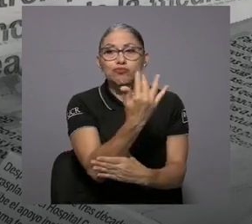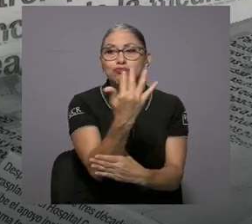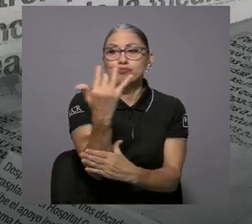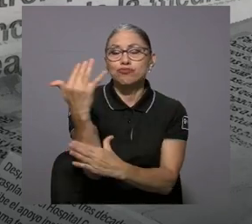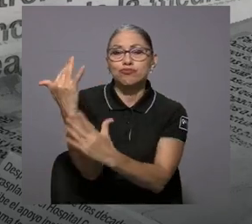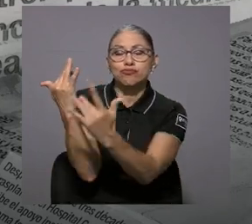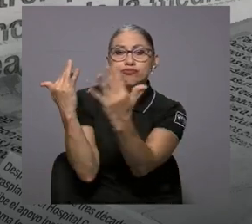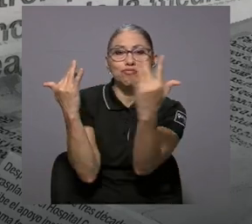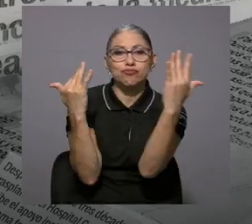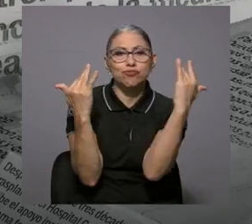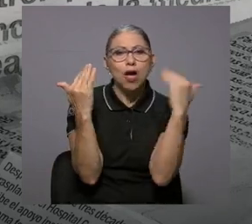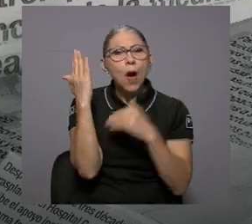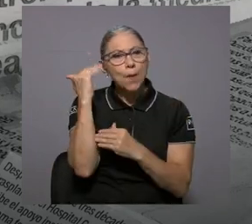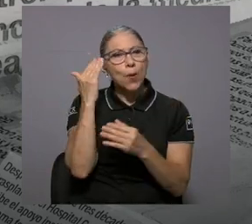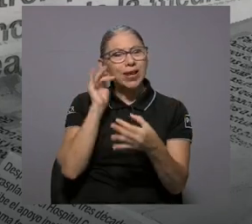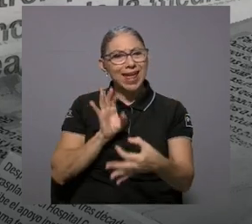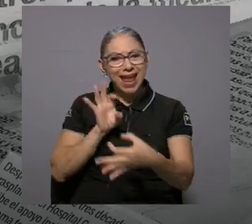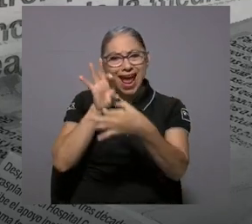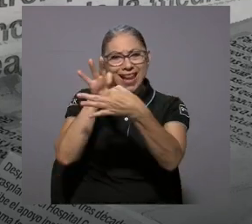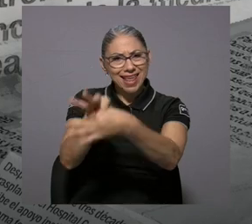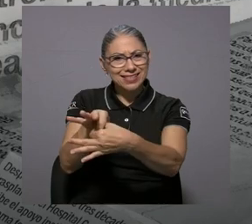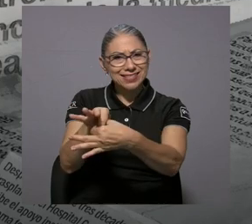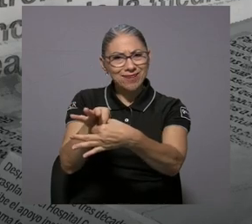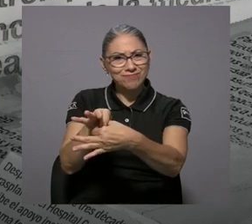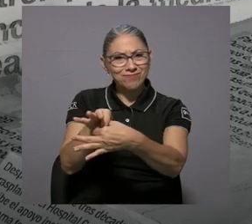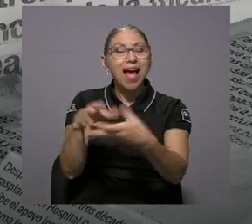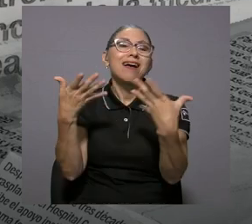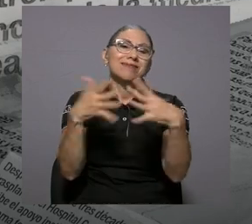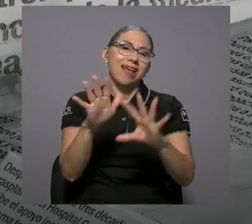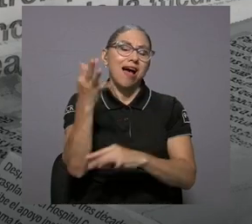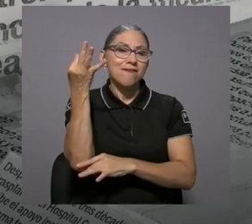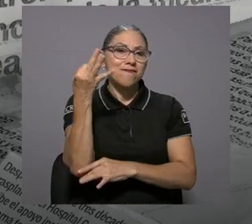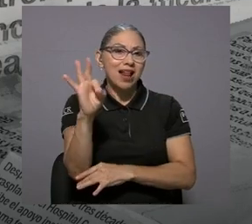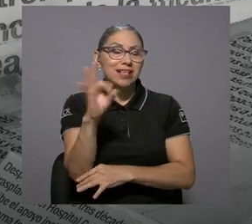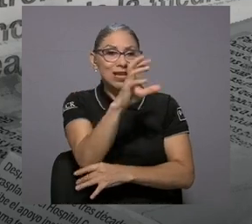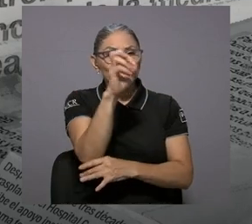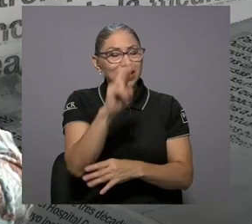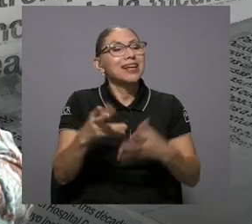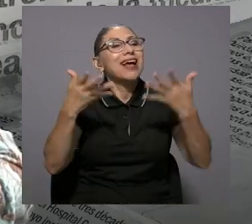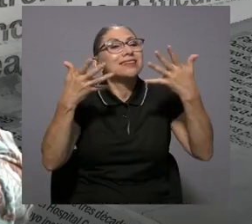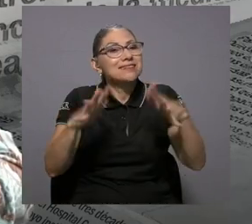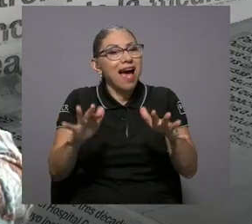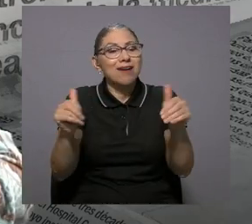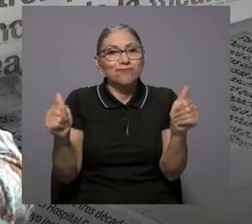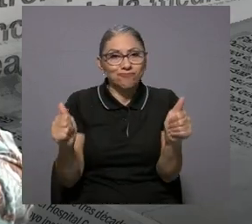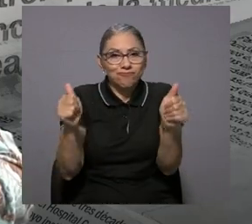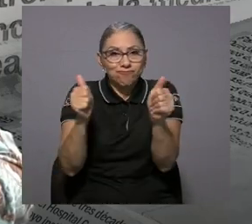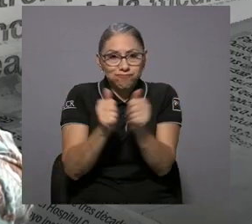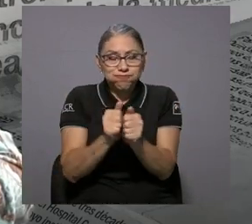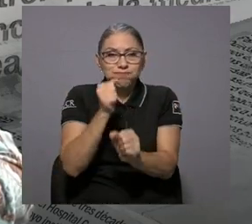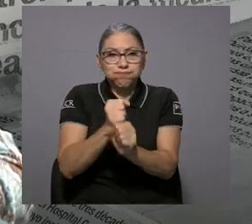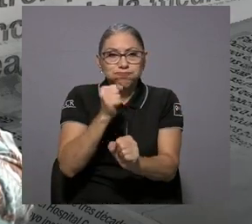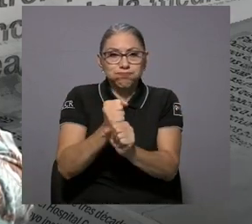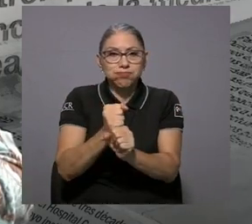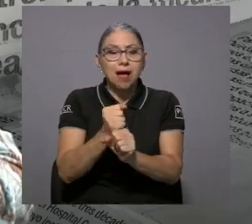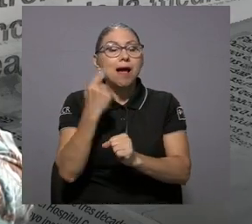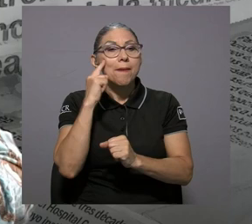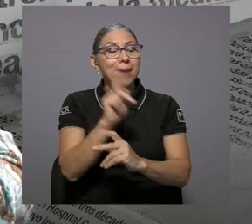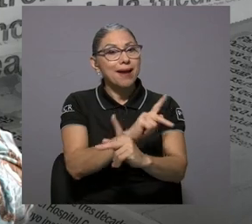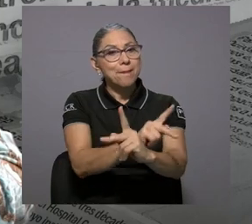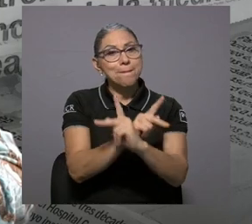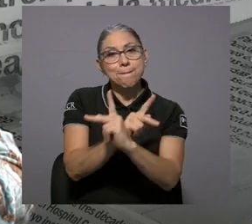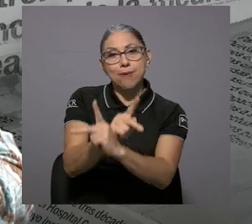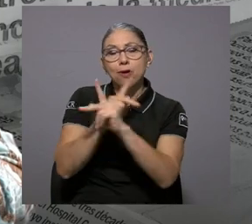una alianza, Francia y Costa Rica ya trabajan de la mano para proteger el